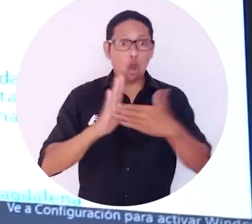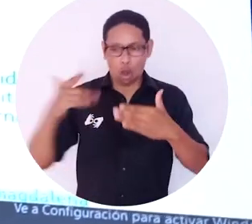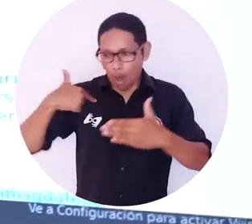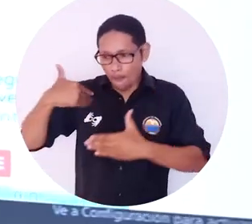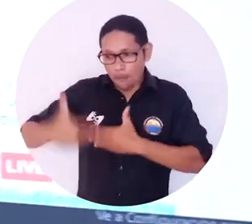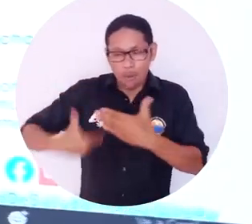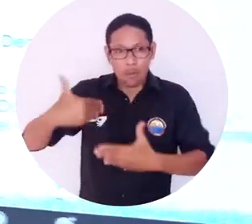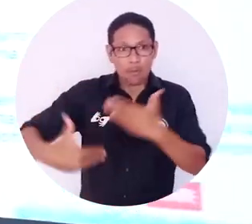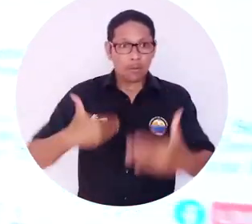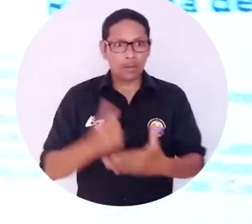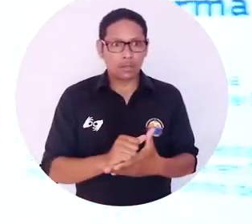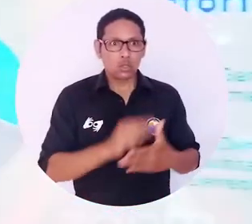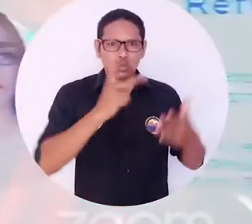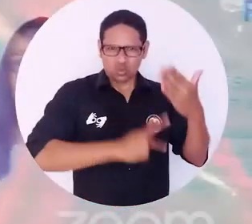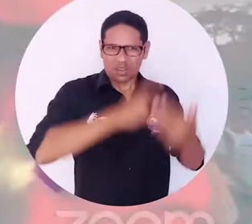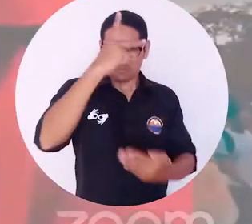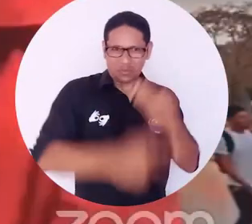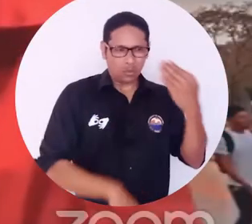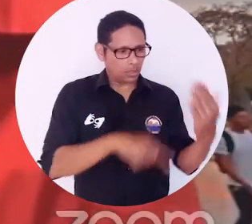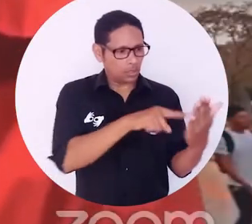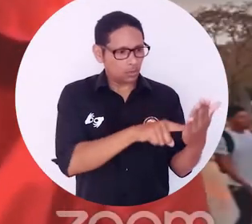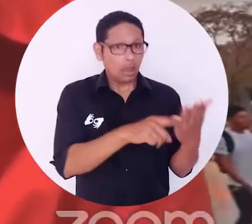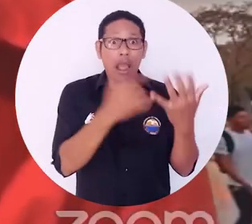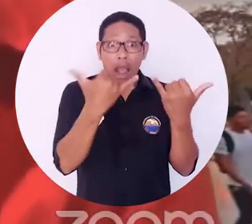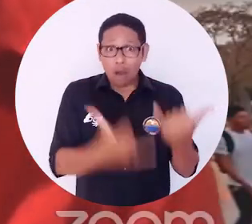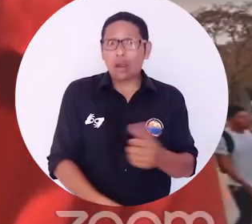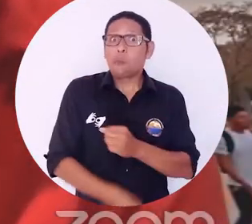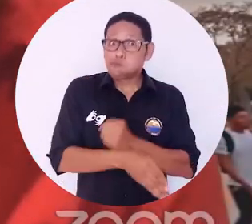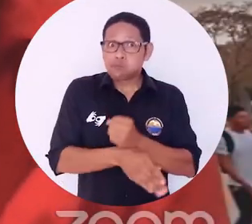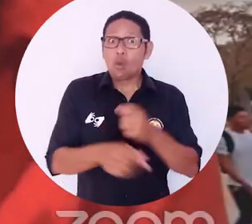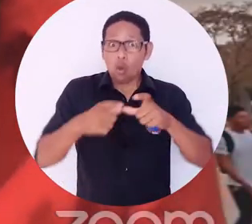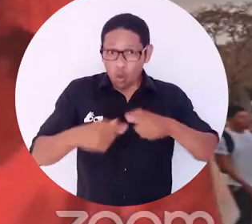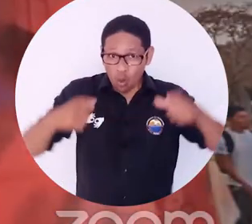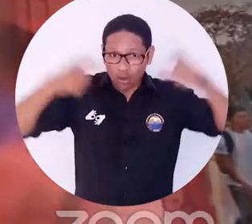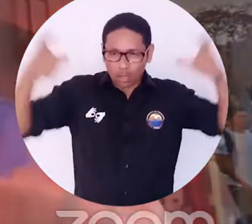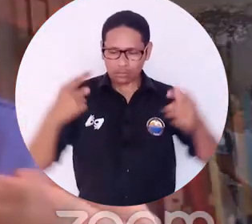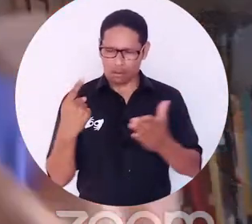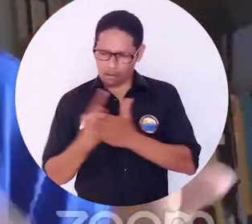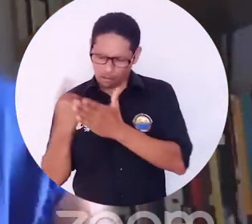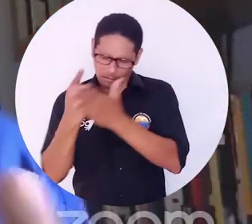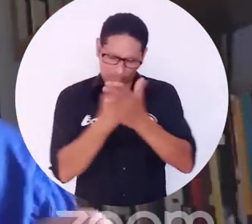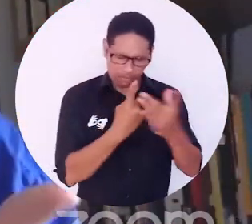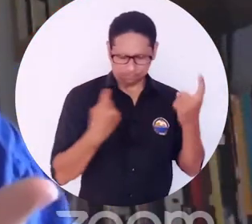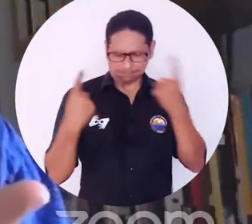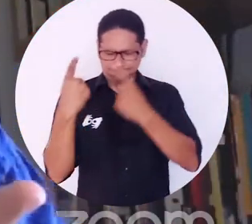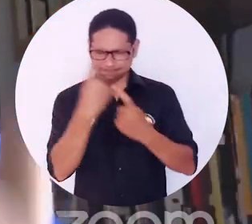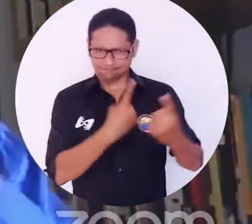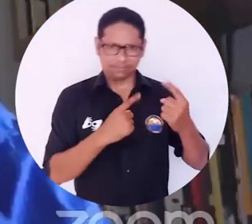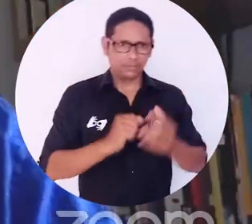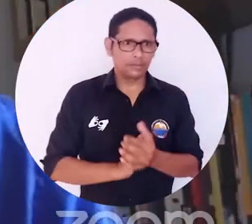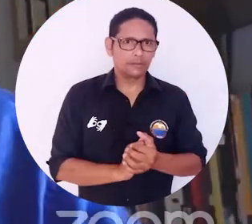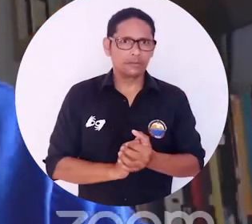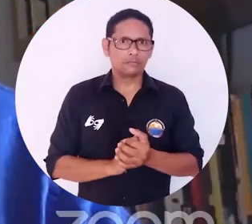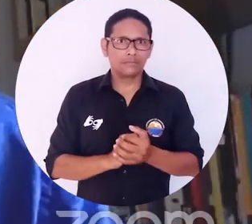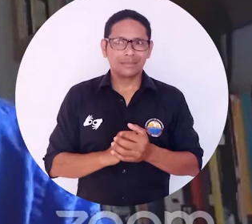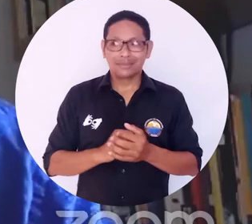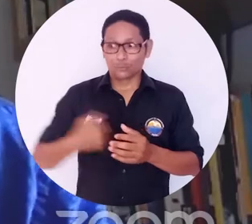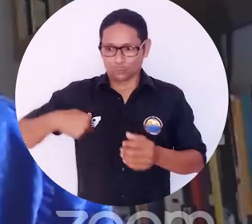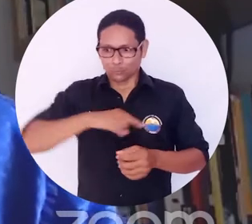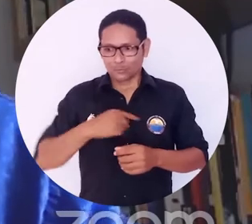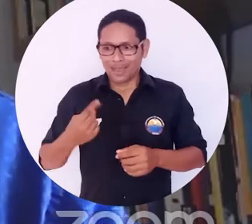En su texto original, como se presentó, y en el que aún se está debatiendo en el Congreso. Enlaza con nuestro